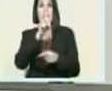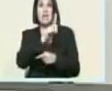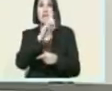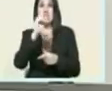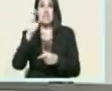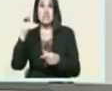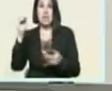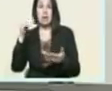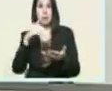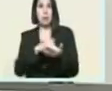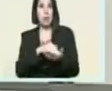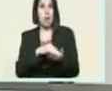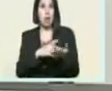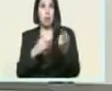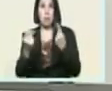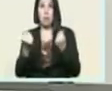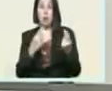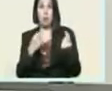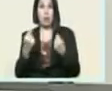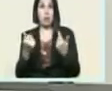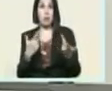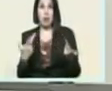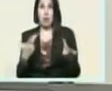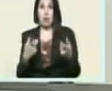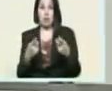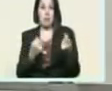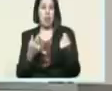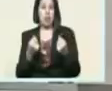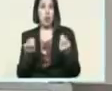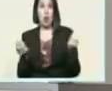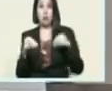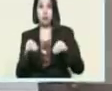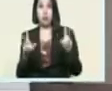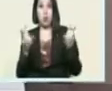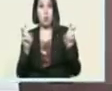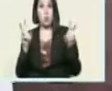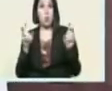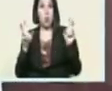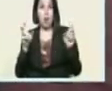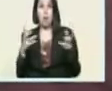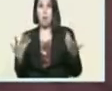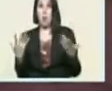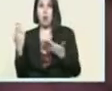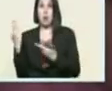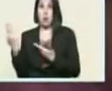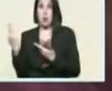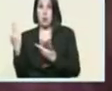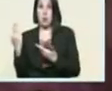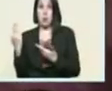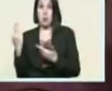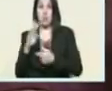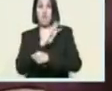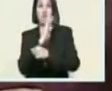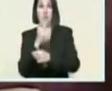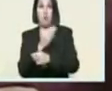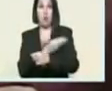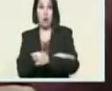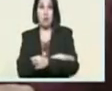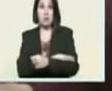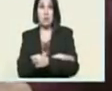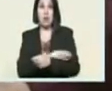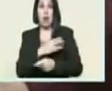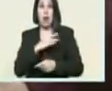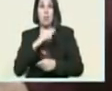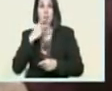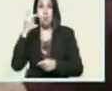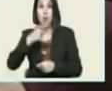100.000 bolívares para completar el cono monetario venezolano y para proceder a fortalecer la política